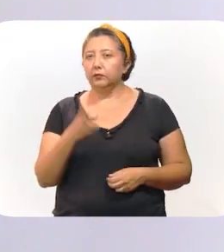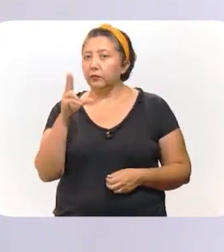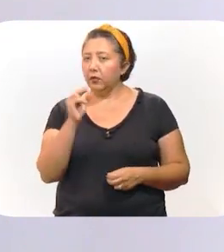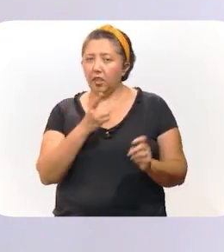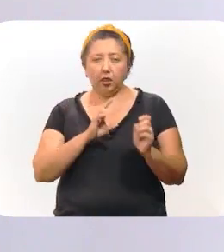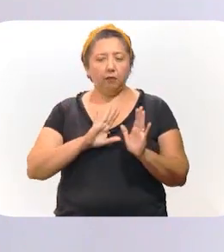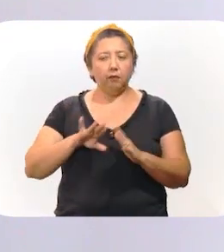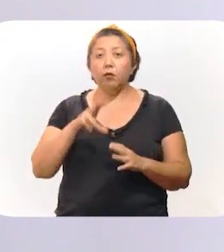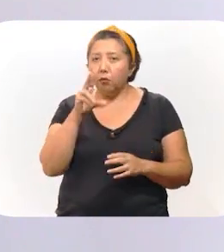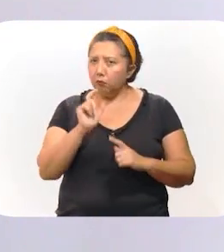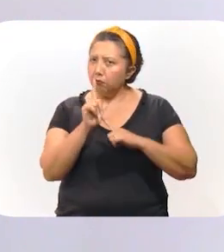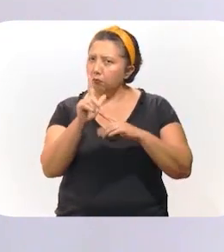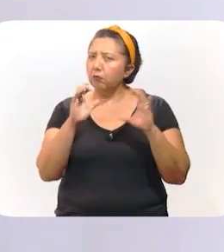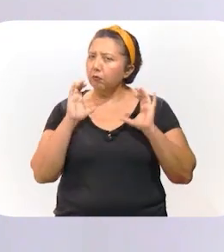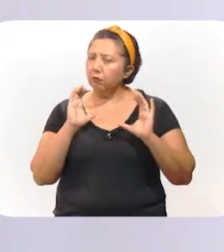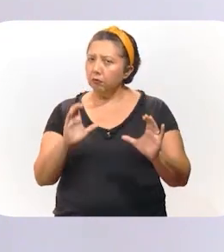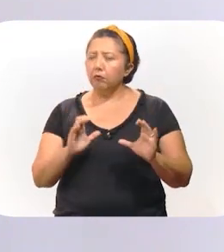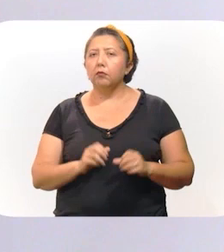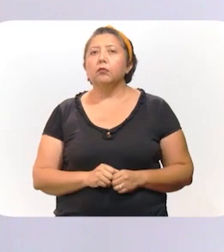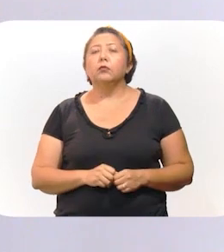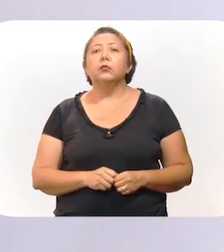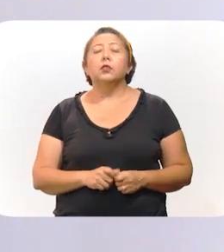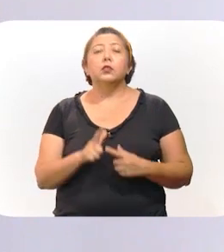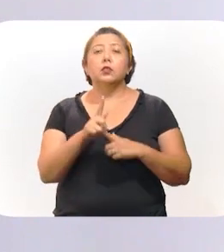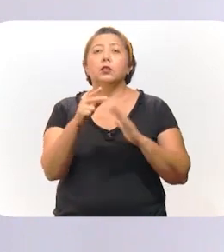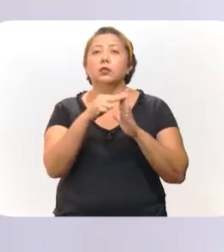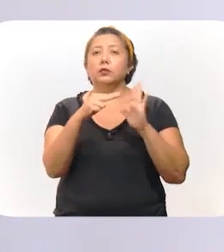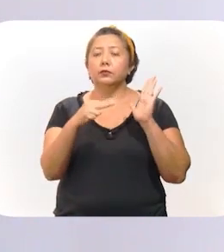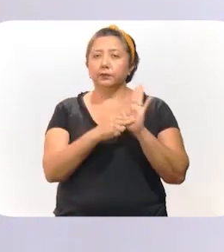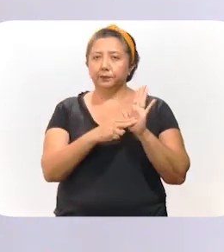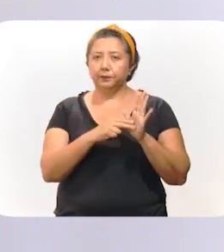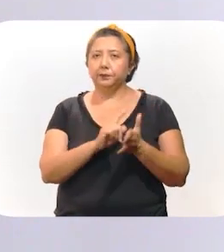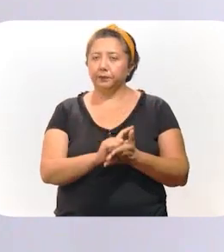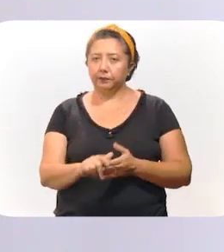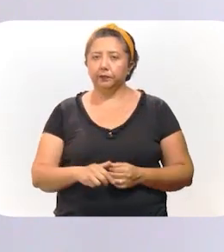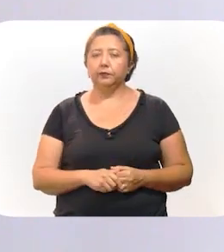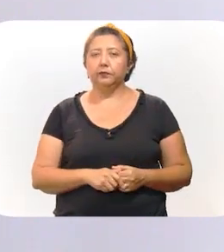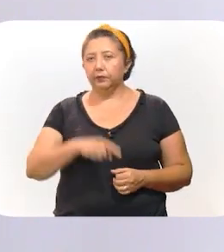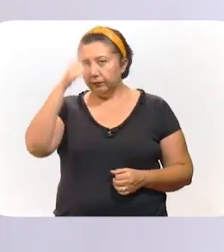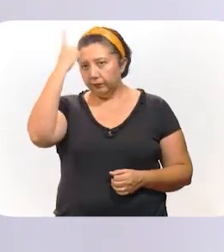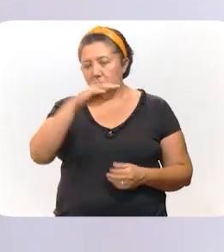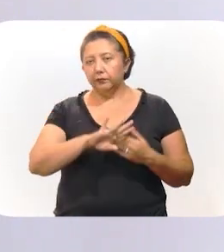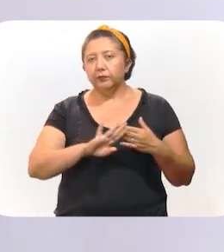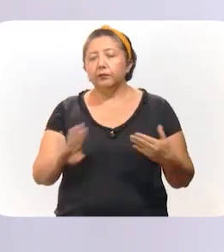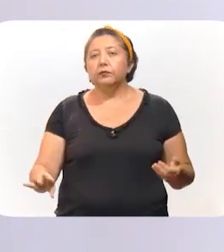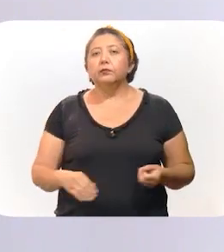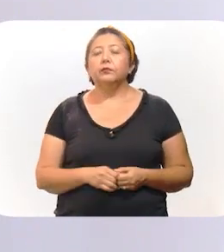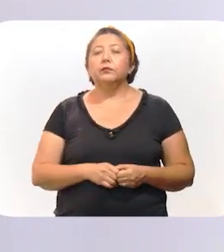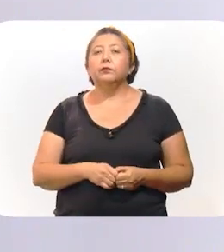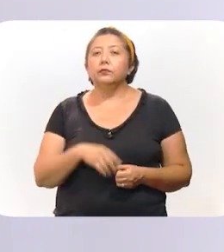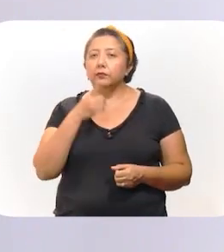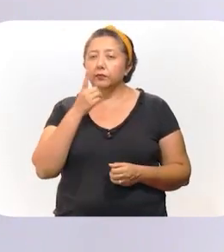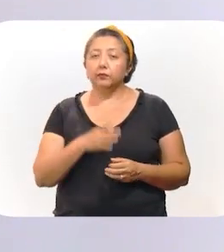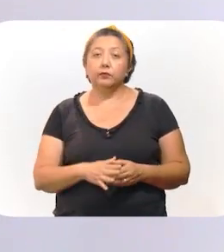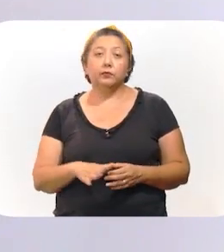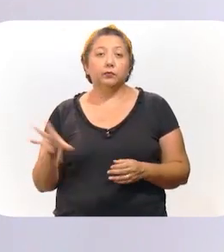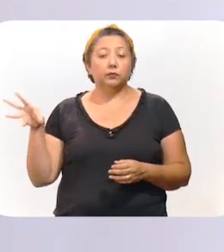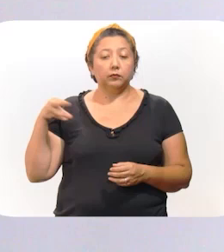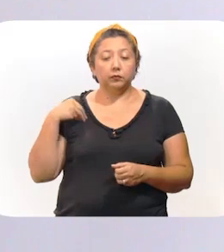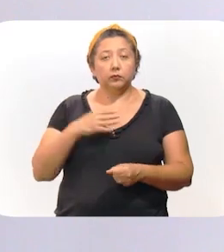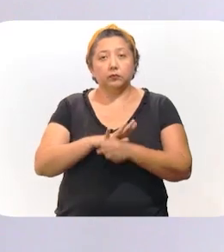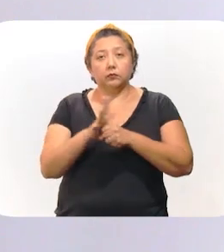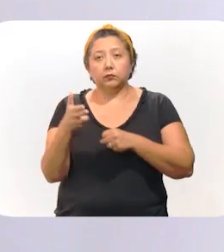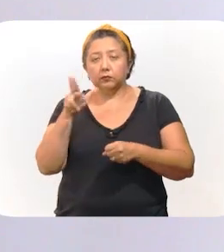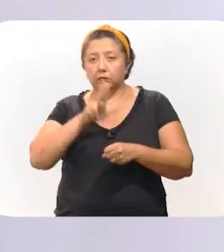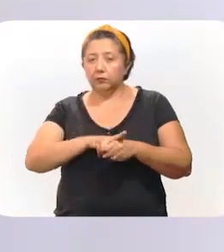bajar la guardia y continuar actuando con responsabilidad y siguiendo las medidas sanitarias, para evitar comprometer nuestra capacidad hospitalaria